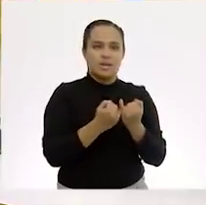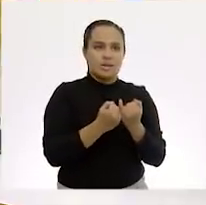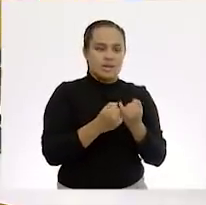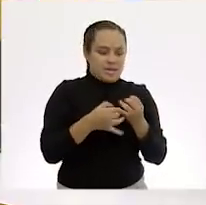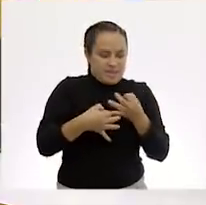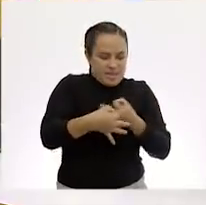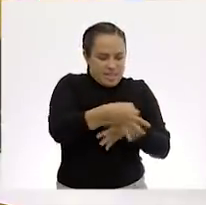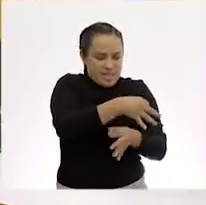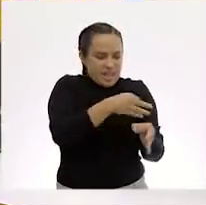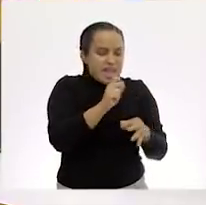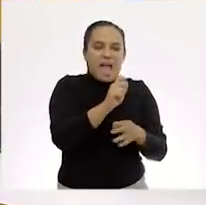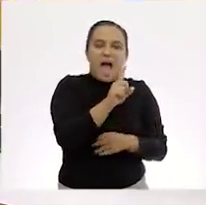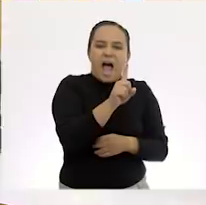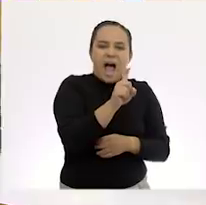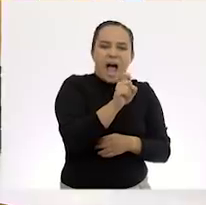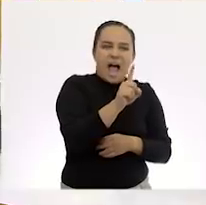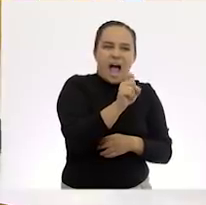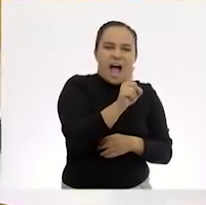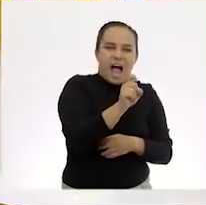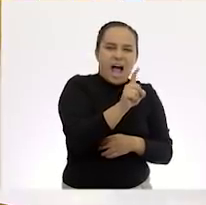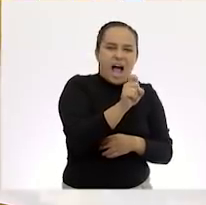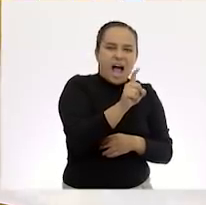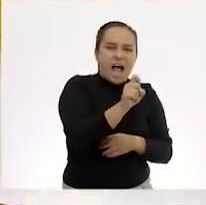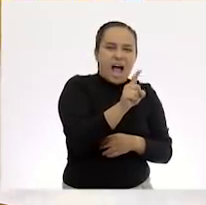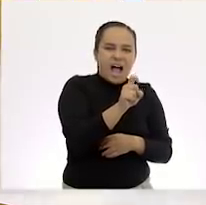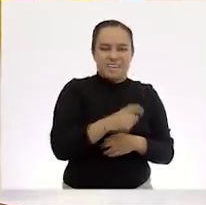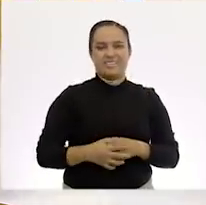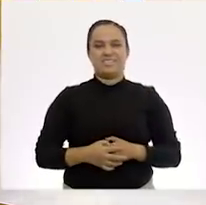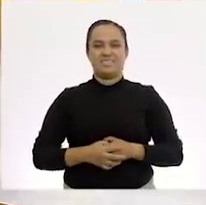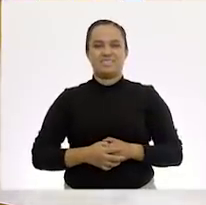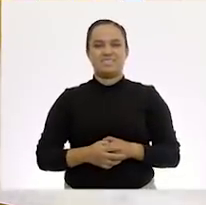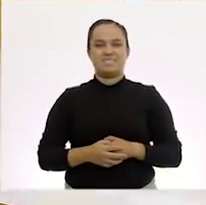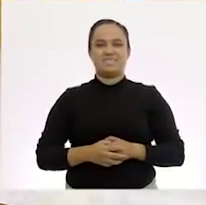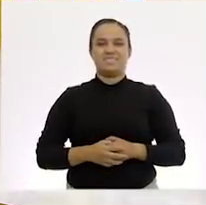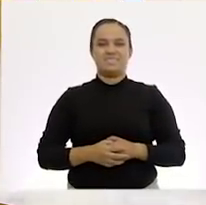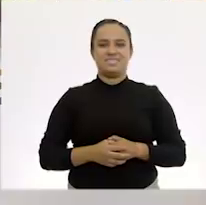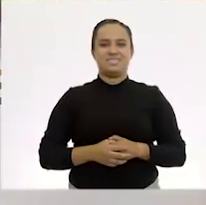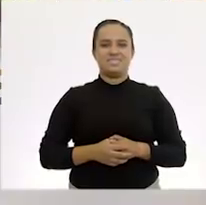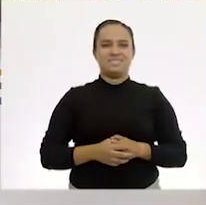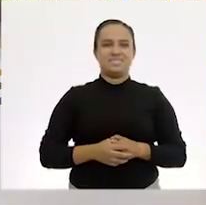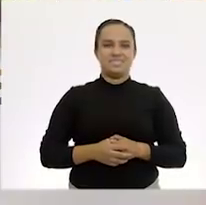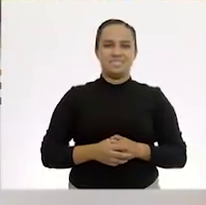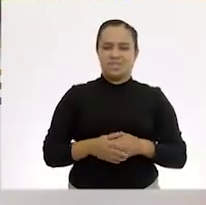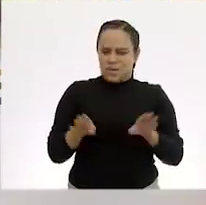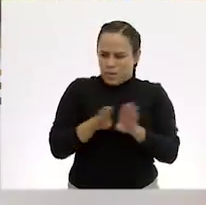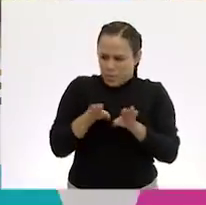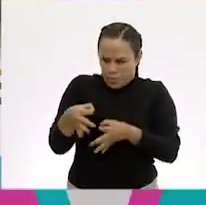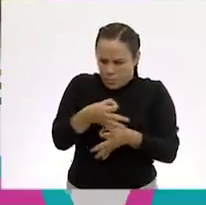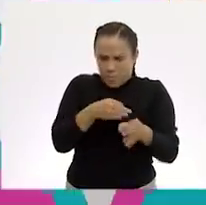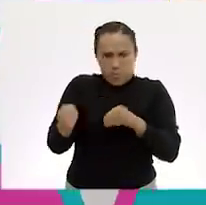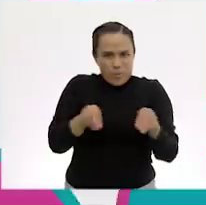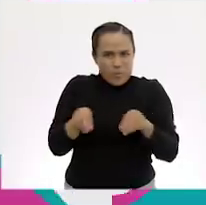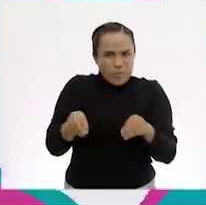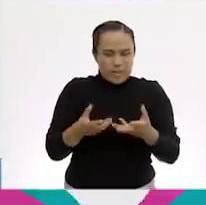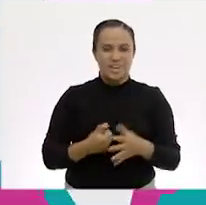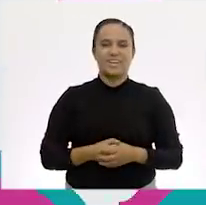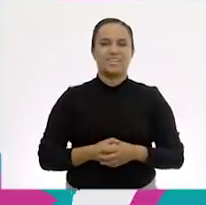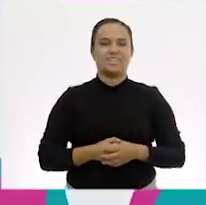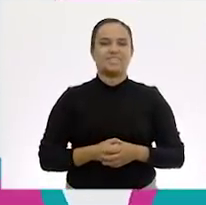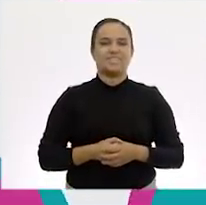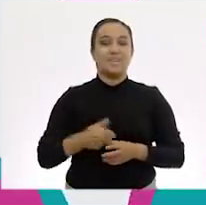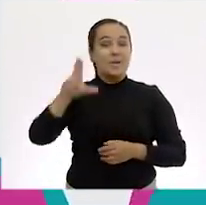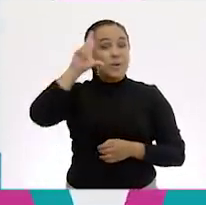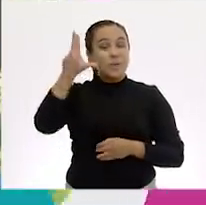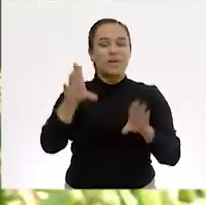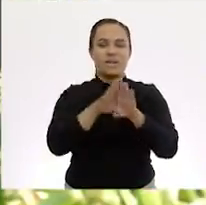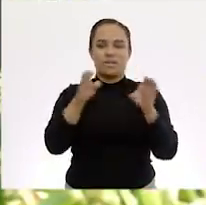molécula de agua, hidrógeno, oxígeno. por No sé aquí, cómo se mueven las por moléculas. allá. Así como ¿Cómo? yo. Hola, ¿qué